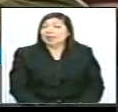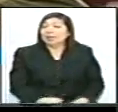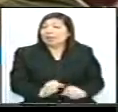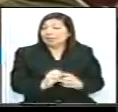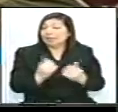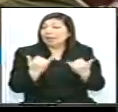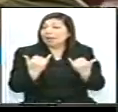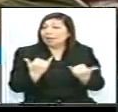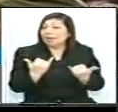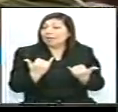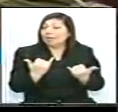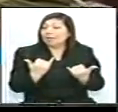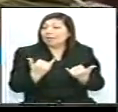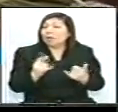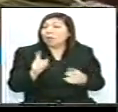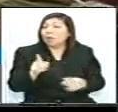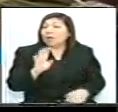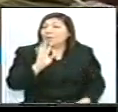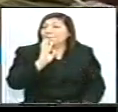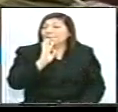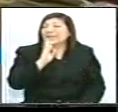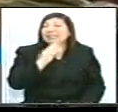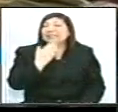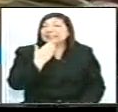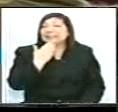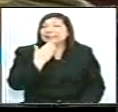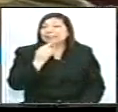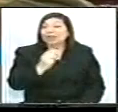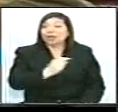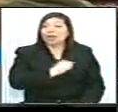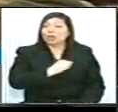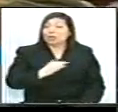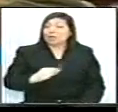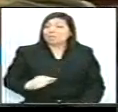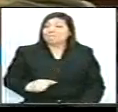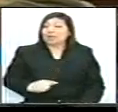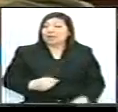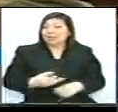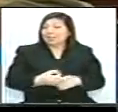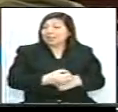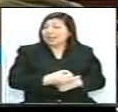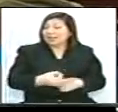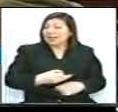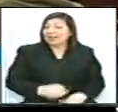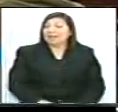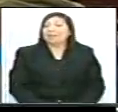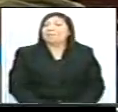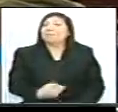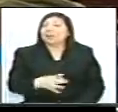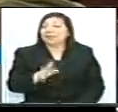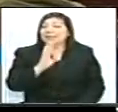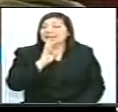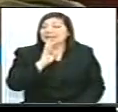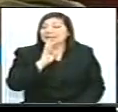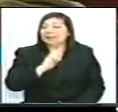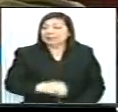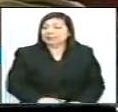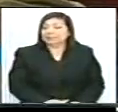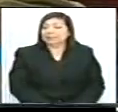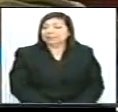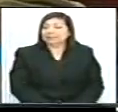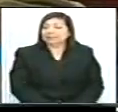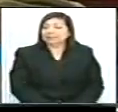de hoy vamos a darle el uso de la palabra a los gobernadores regionales antes mencionados